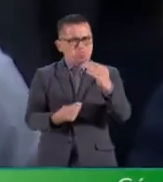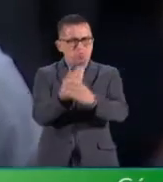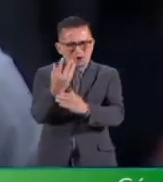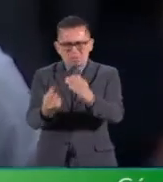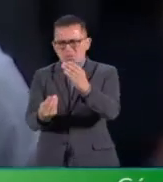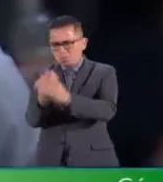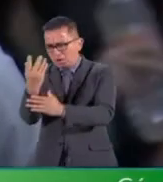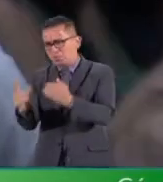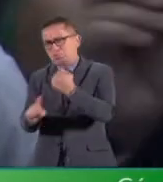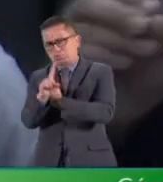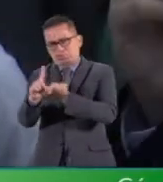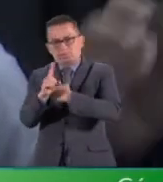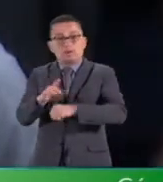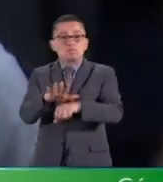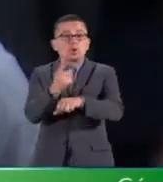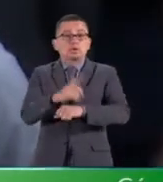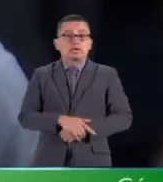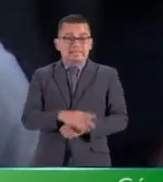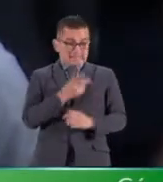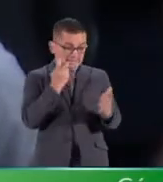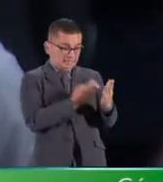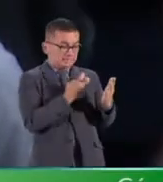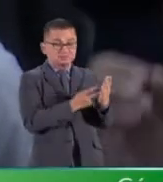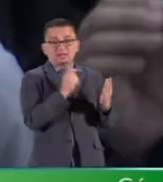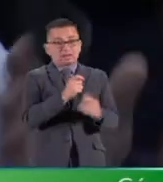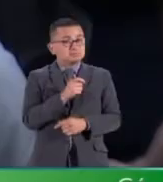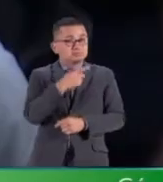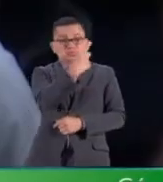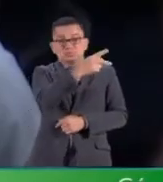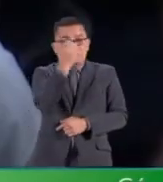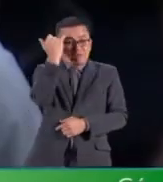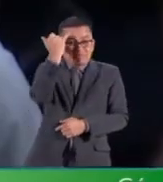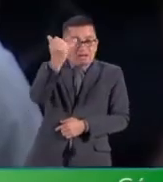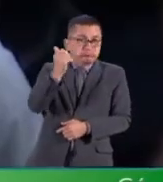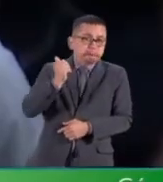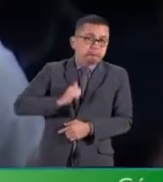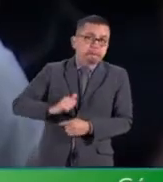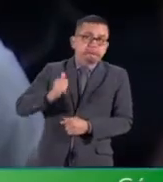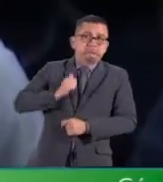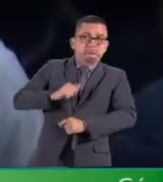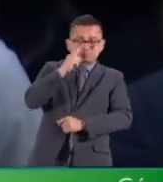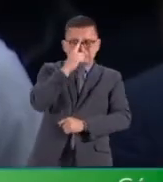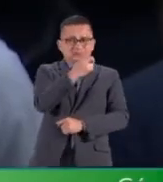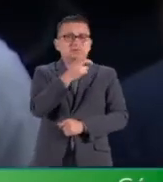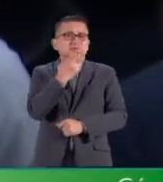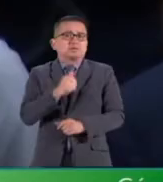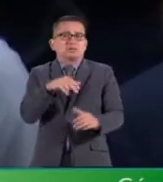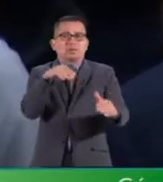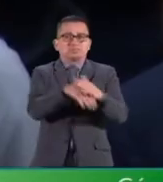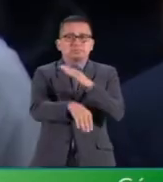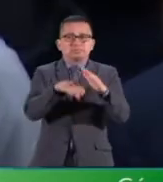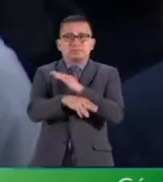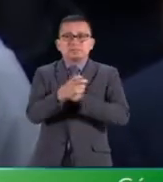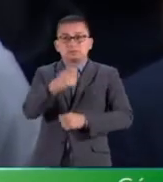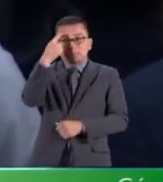ideas fracasadas que busca obstaculizar las posibilidades de las generaciones nuevas y